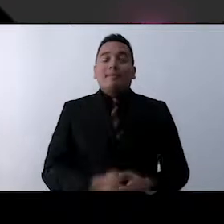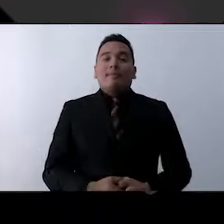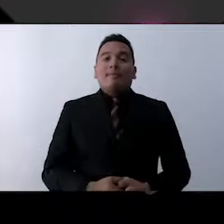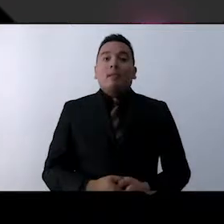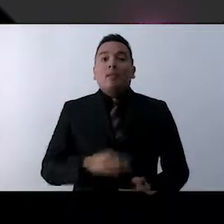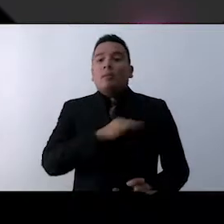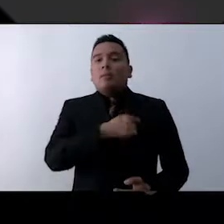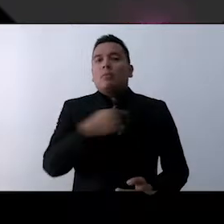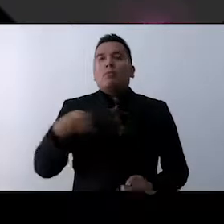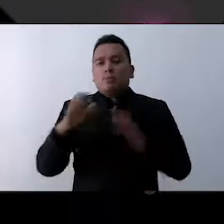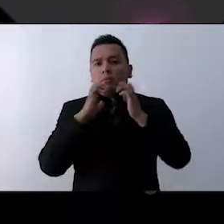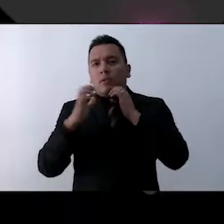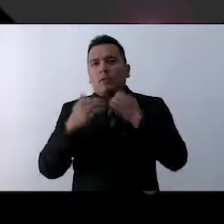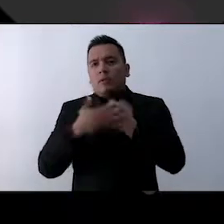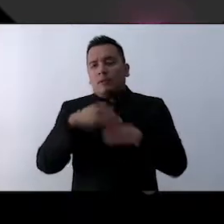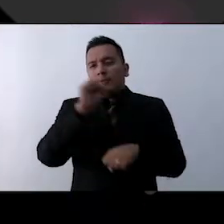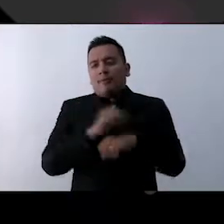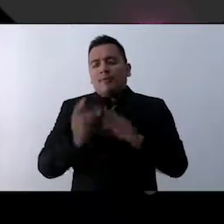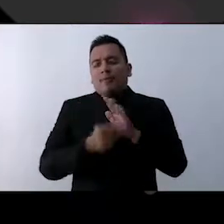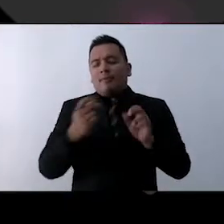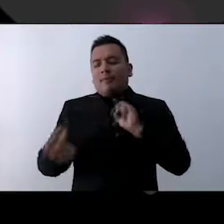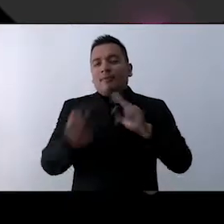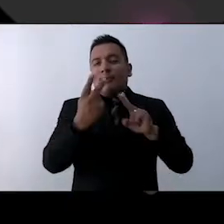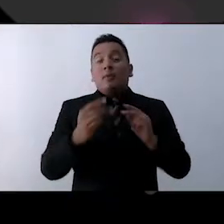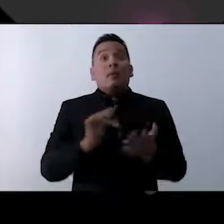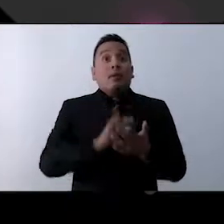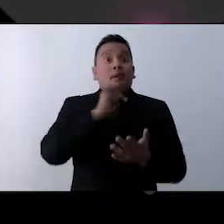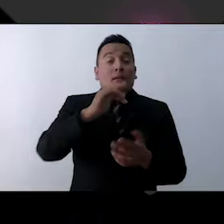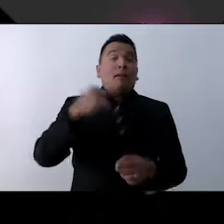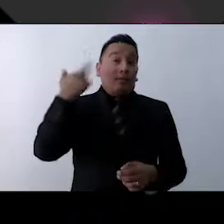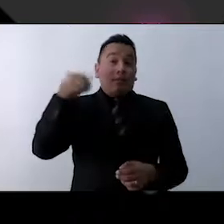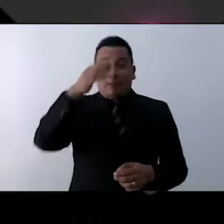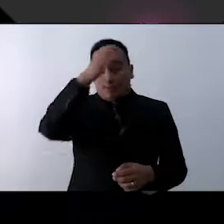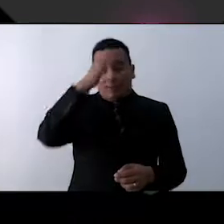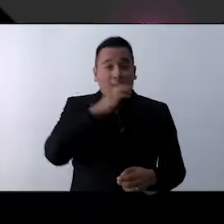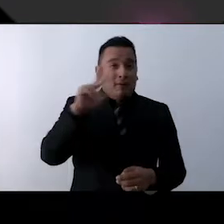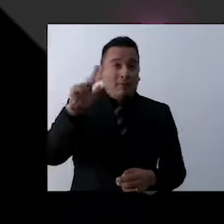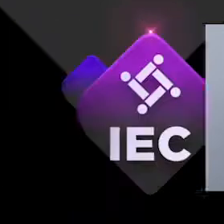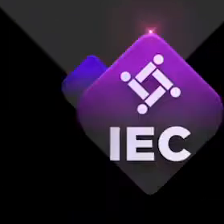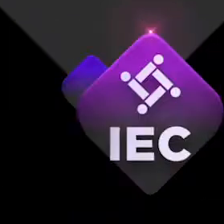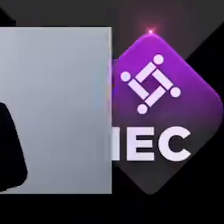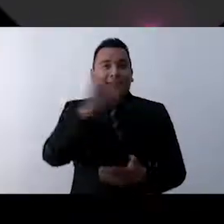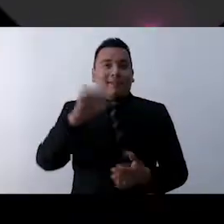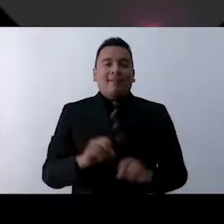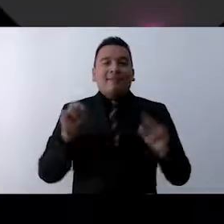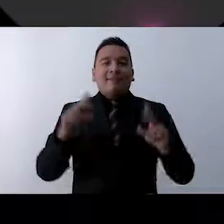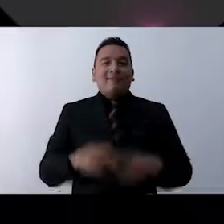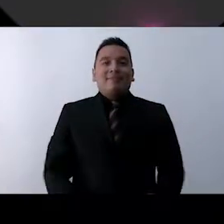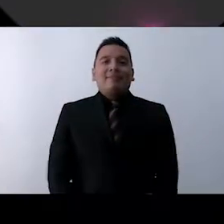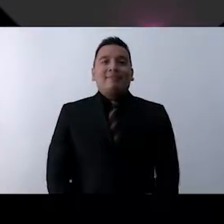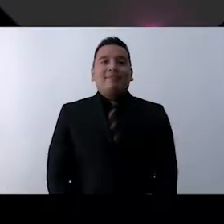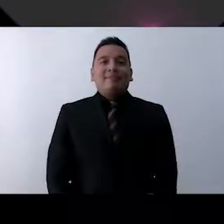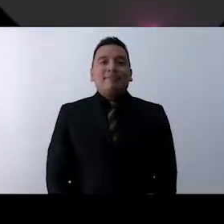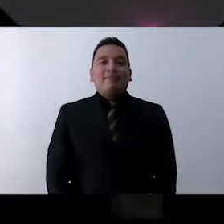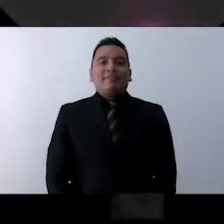e Instagram. Podemos tener comunicación con usted. Nos escuchamos la próxima semana. Agradecemos también a Coahuila Radio y Televisión. Pase usted una